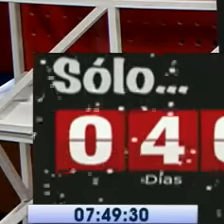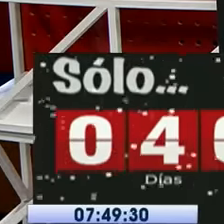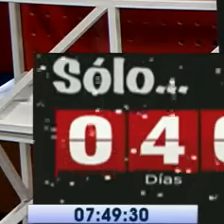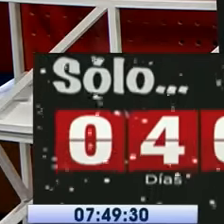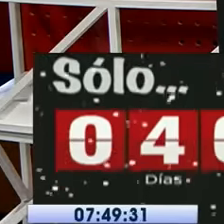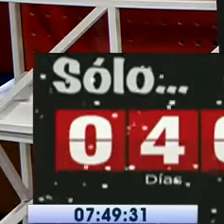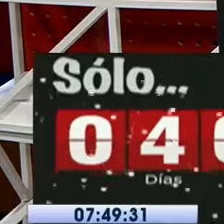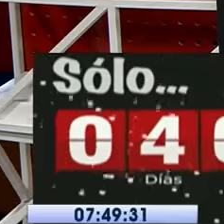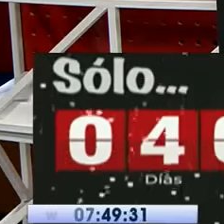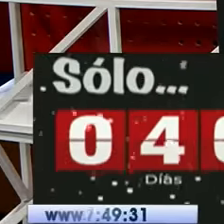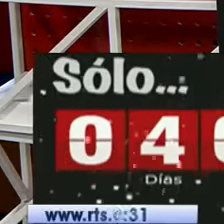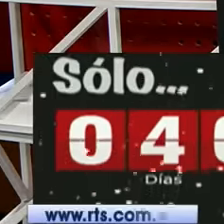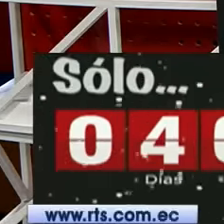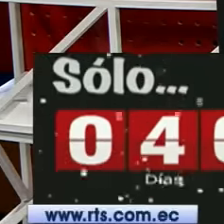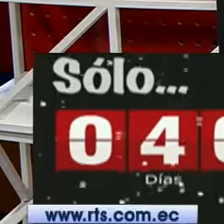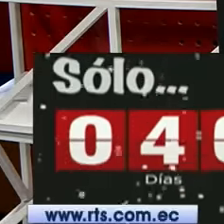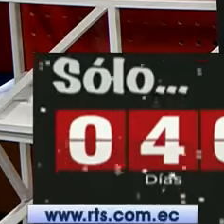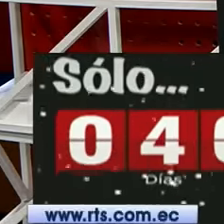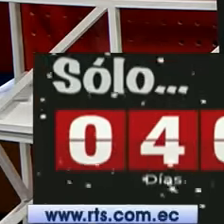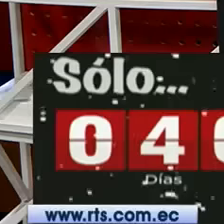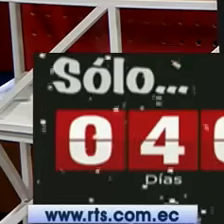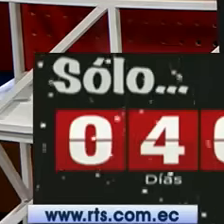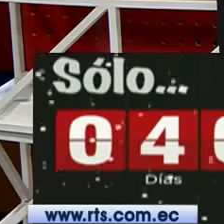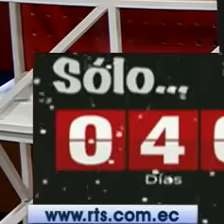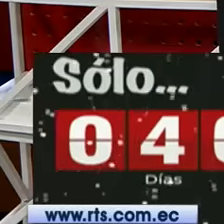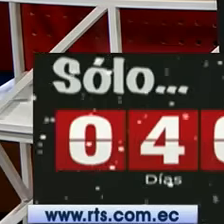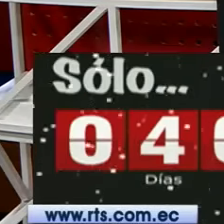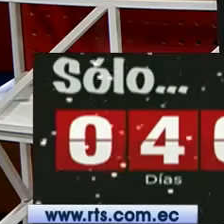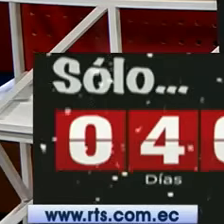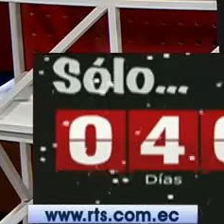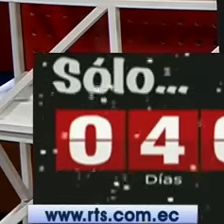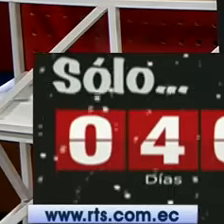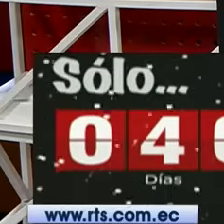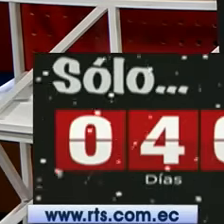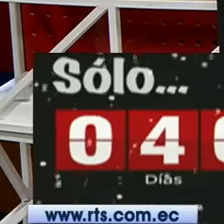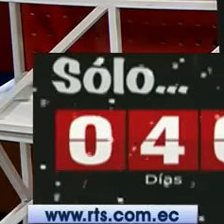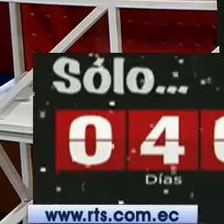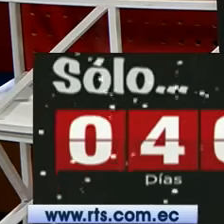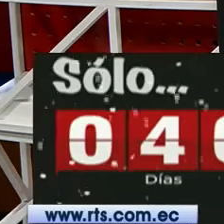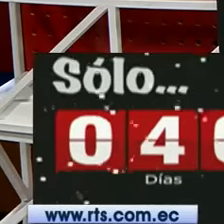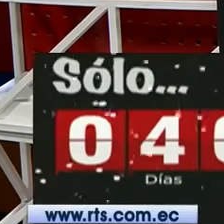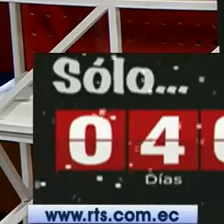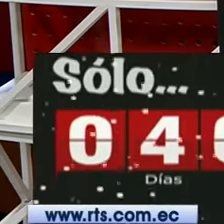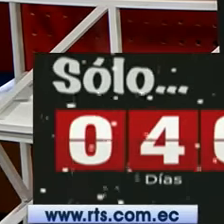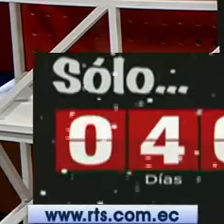Navidad. No, tenemos que irnos preparando para la Navidad. ¿Ok? ¿Qué te pasa?